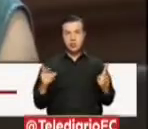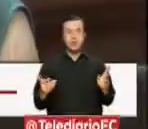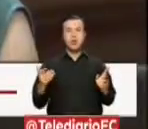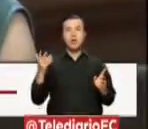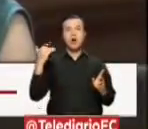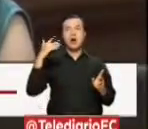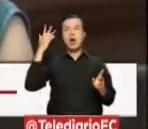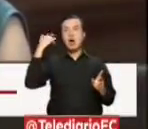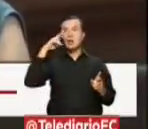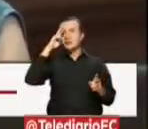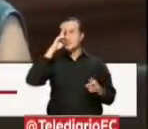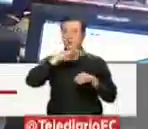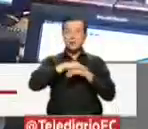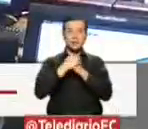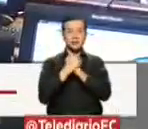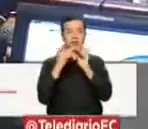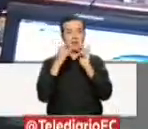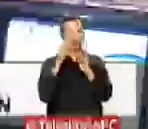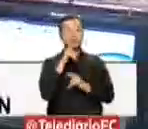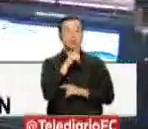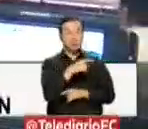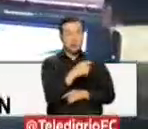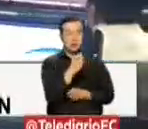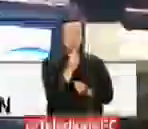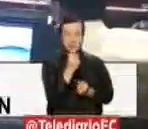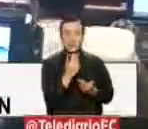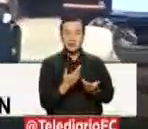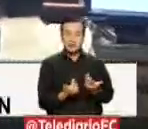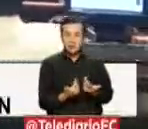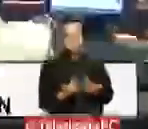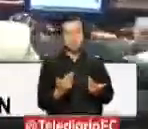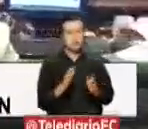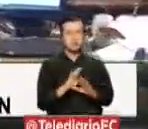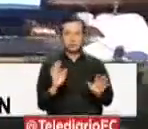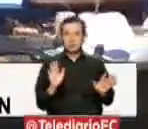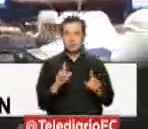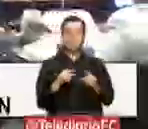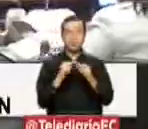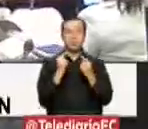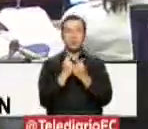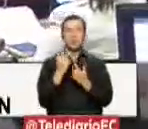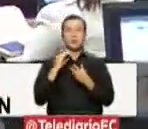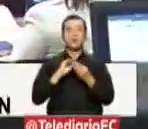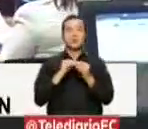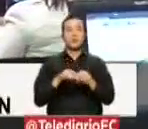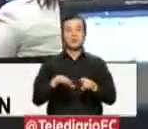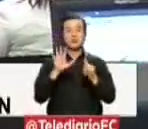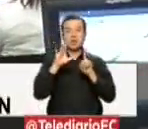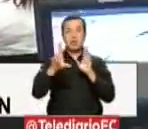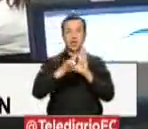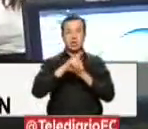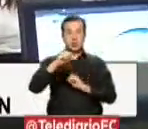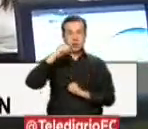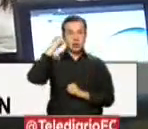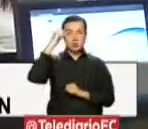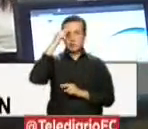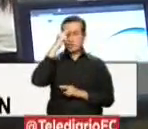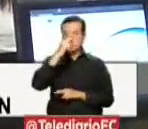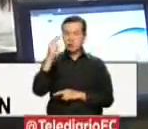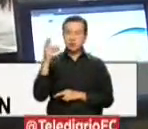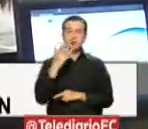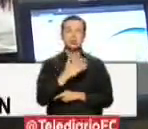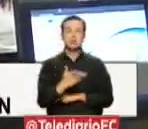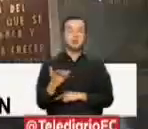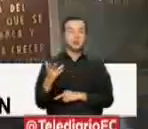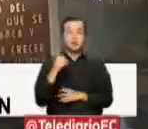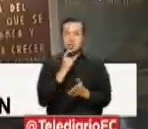al festín de frecuencias. Al retomar el debate, el socialcristiano Henry Cucalón dijo que las reformas a una ley que vulneró derechos y descargó el poder del Estado